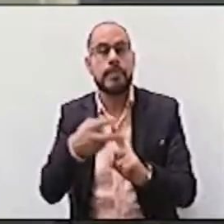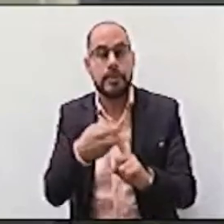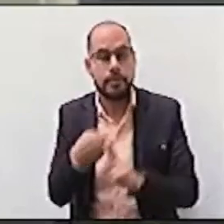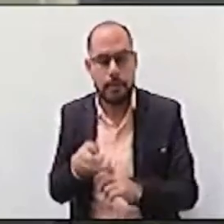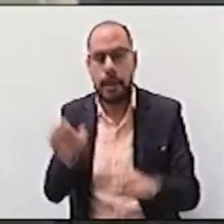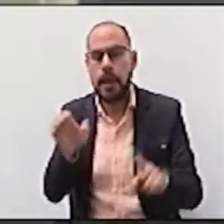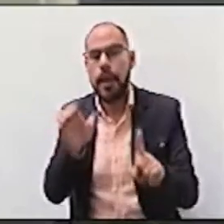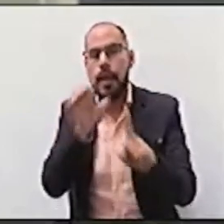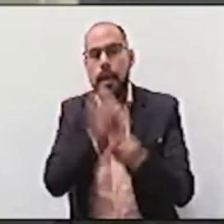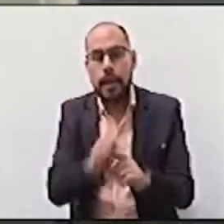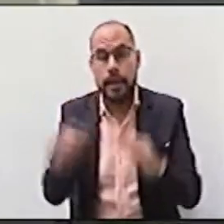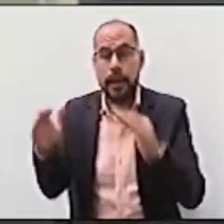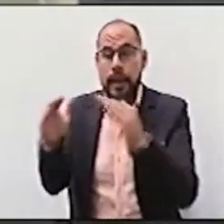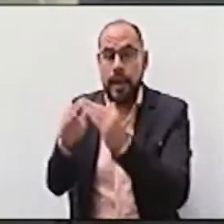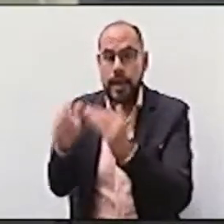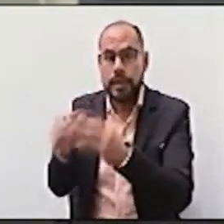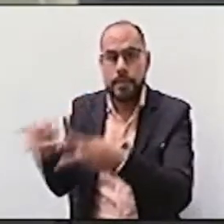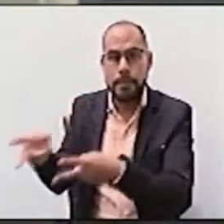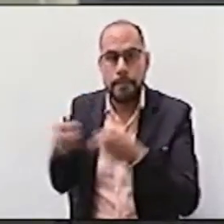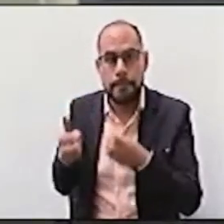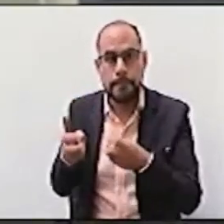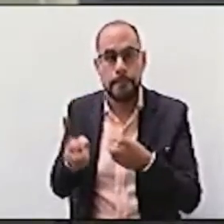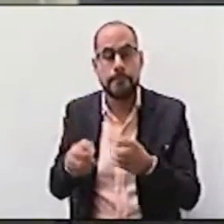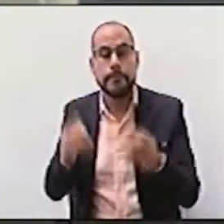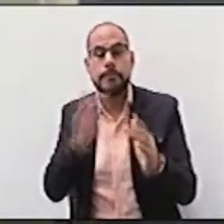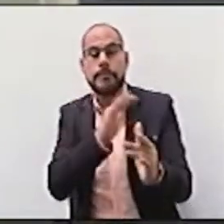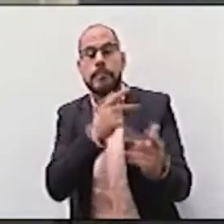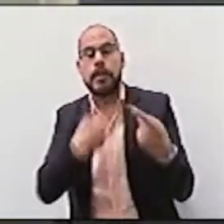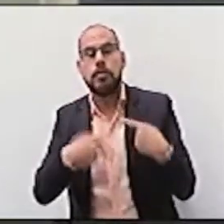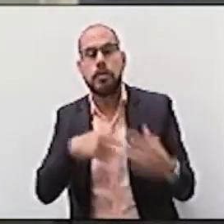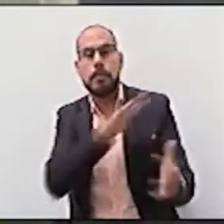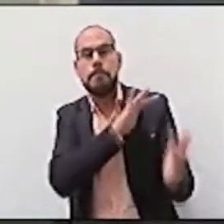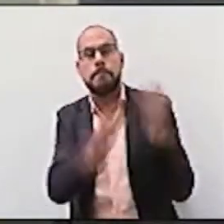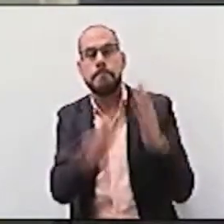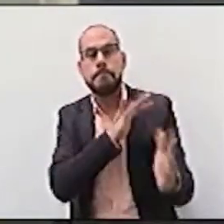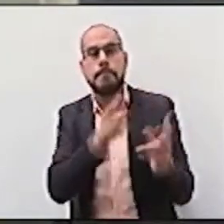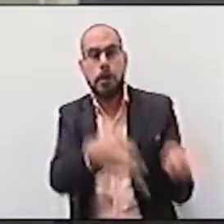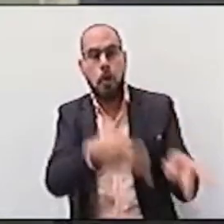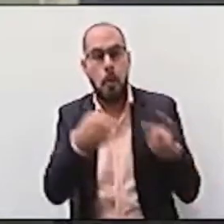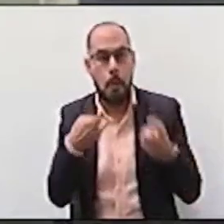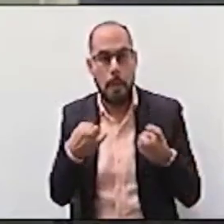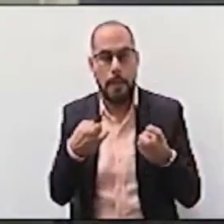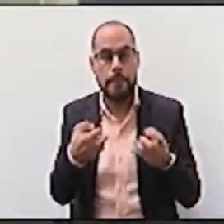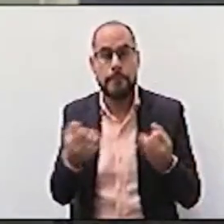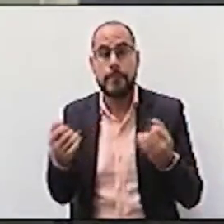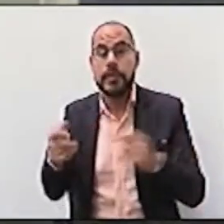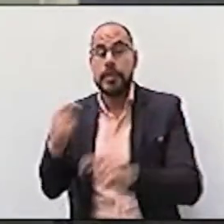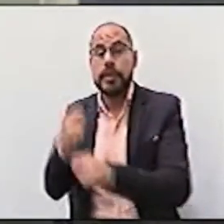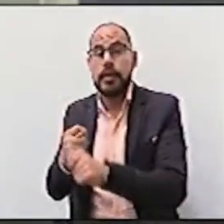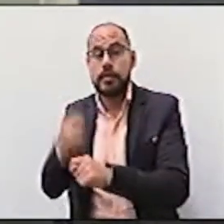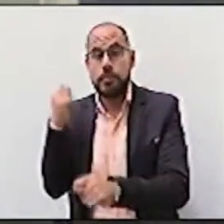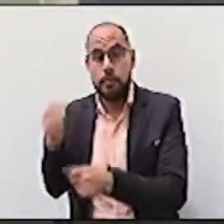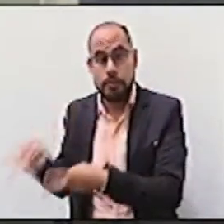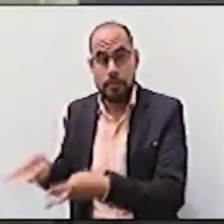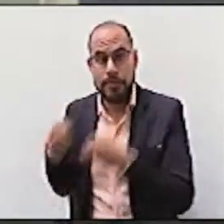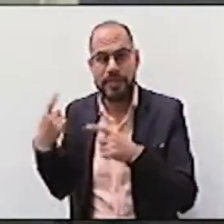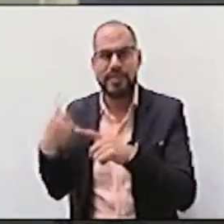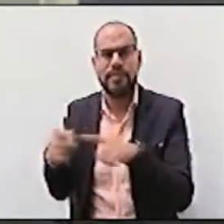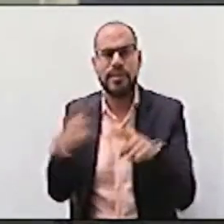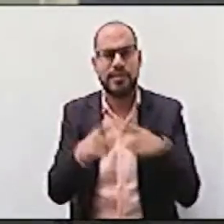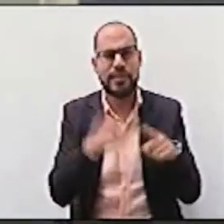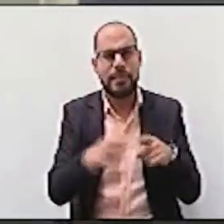extorsión, robo a casa habitación, robo a transeúnte, robo a transporte de carga, han